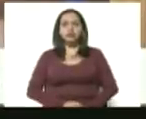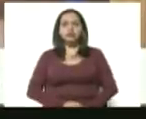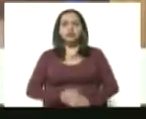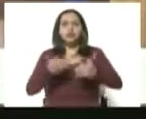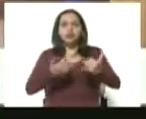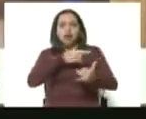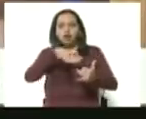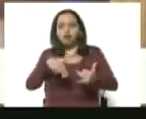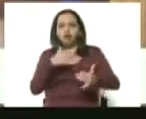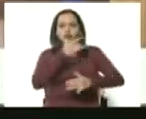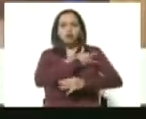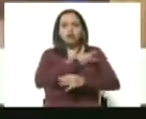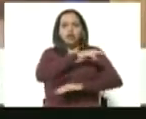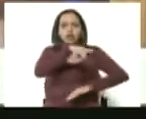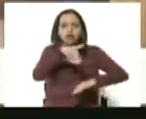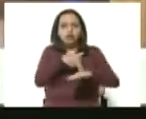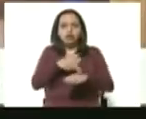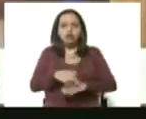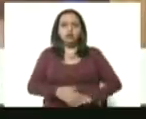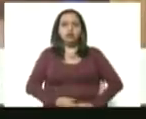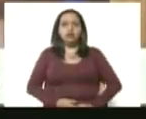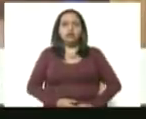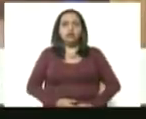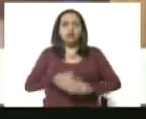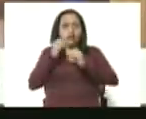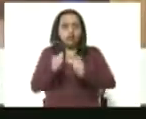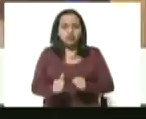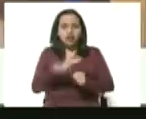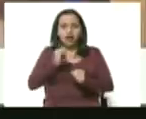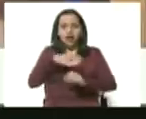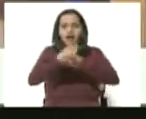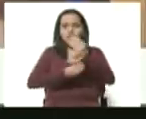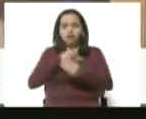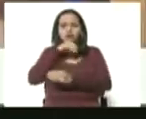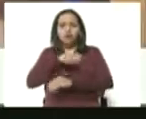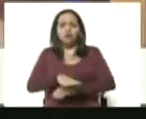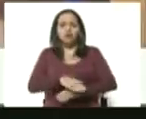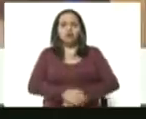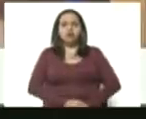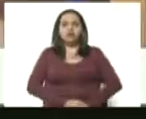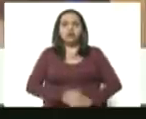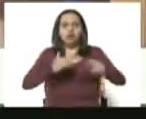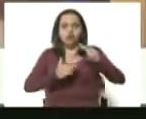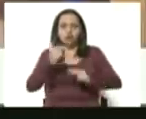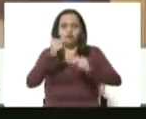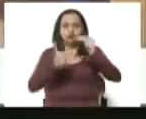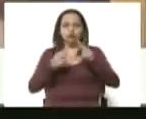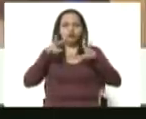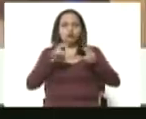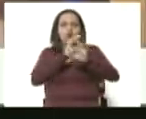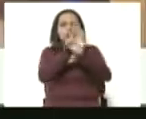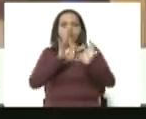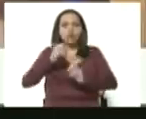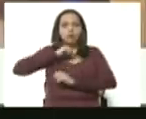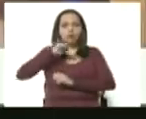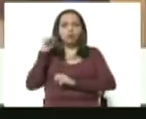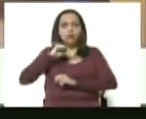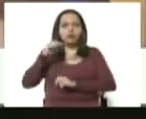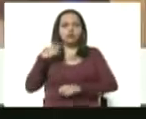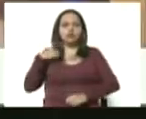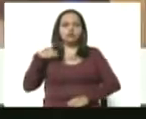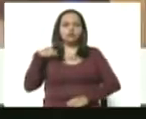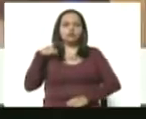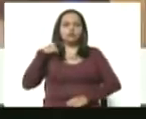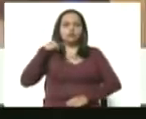nuestra Universidad Nacional Experimental de la Seguridad ha hecho historia en la construcción de un nuevo modelo policial. Sin lugar